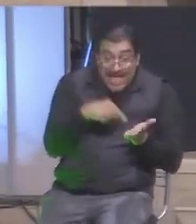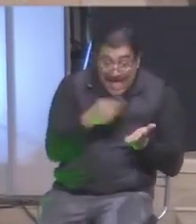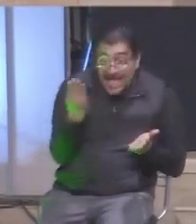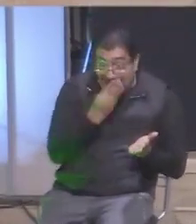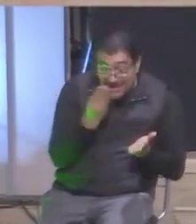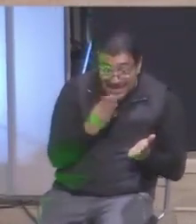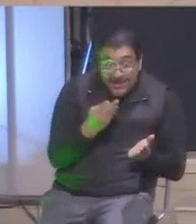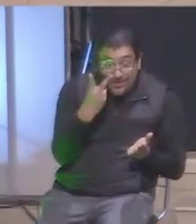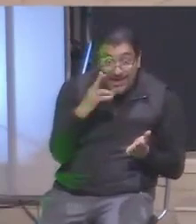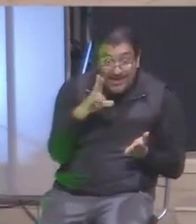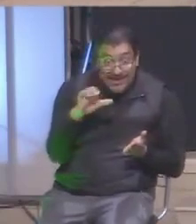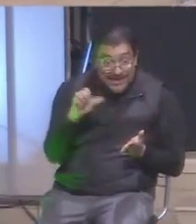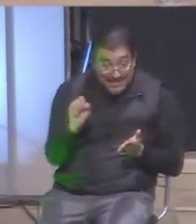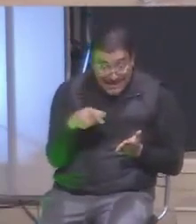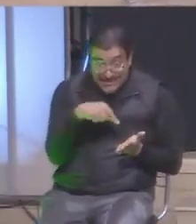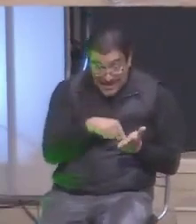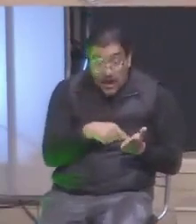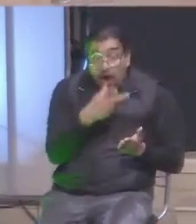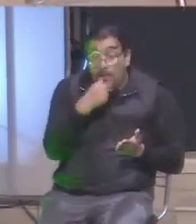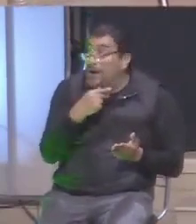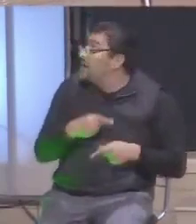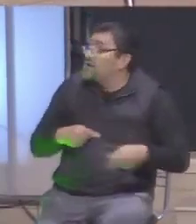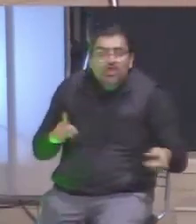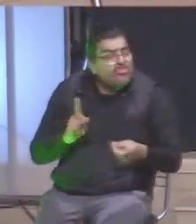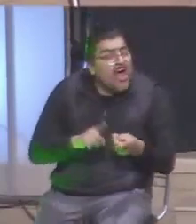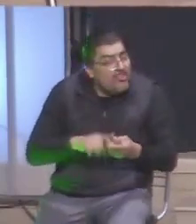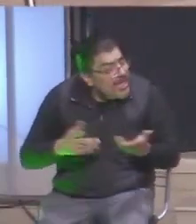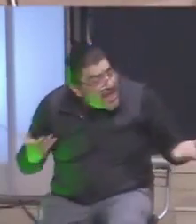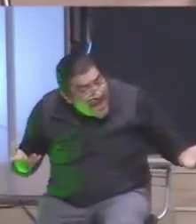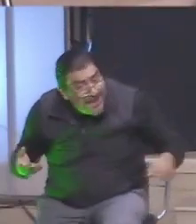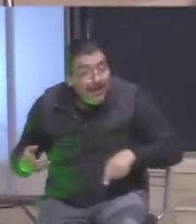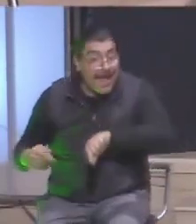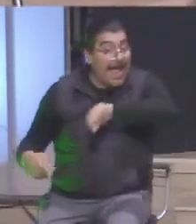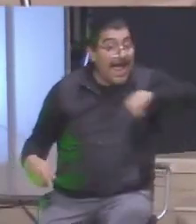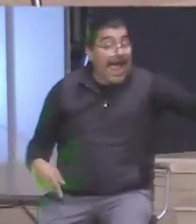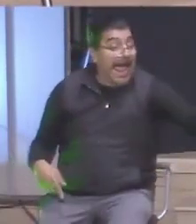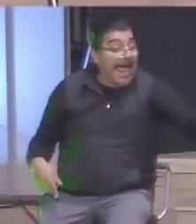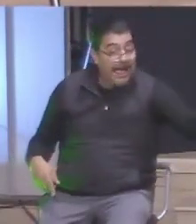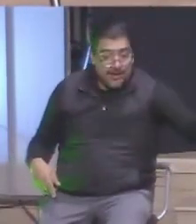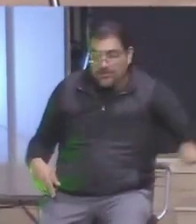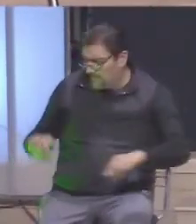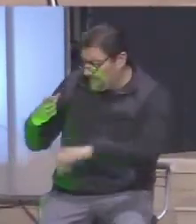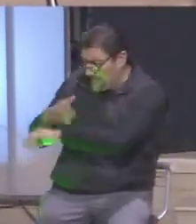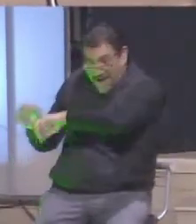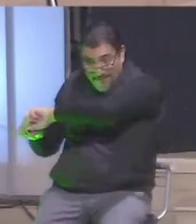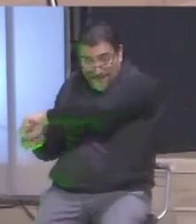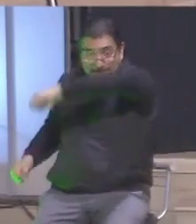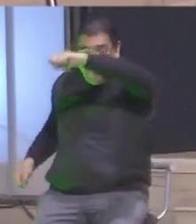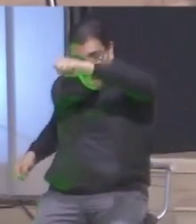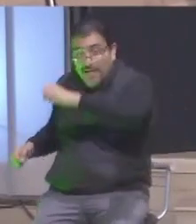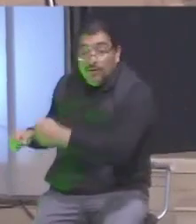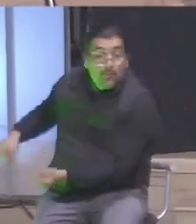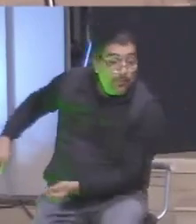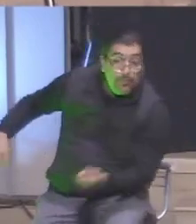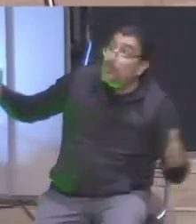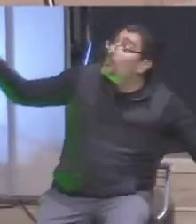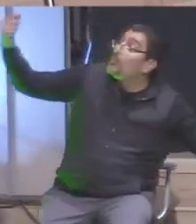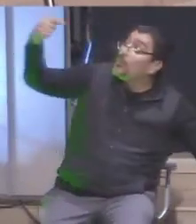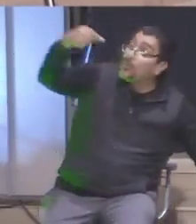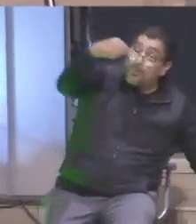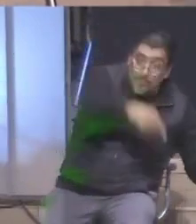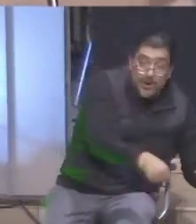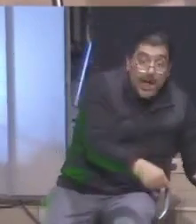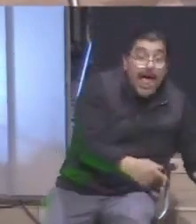Reyes capítulo 6 verso 6 El Varón de Dios preguntó dónde cayó y él le mostró el lugar entonces cortó él un palo y lo echó allí e